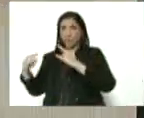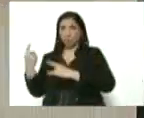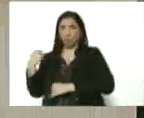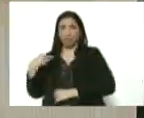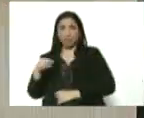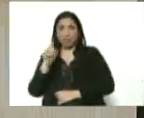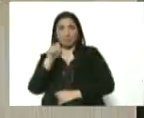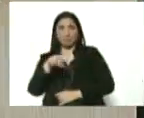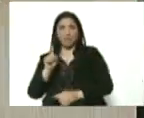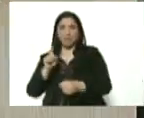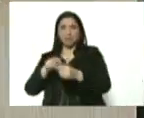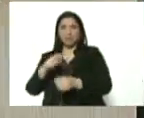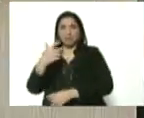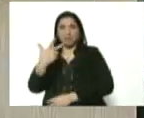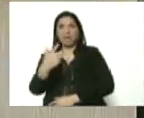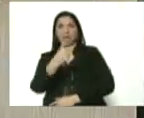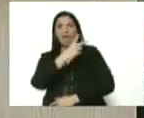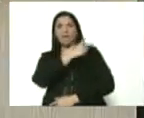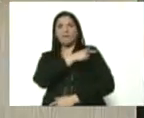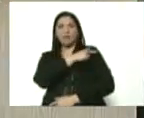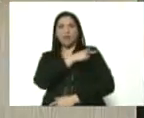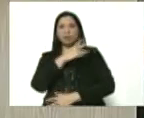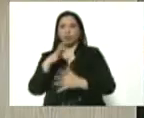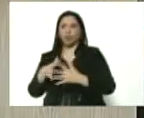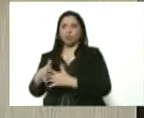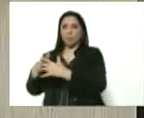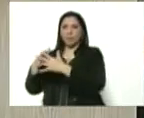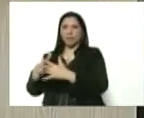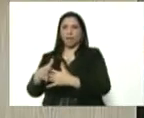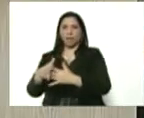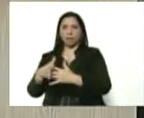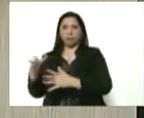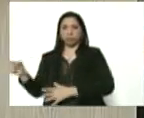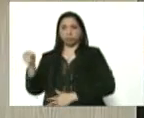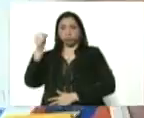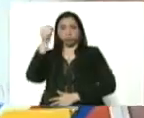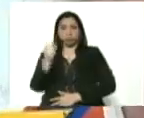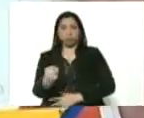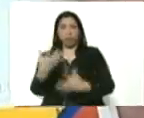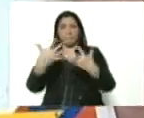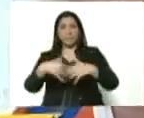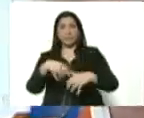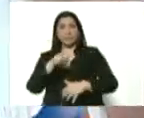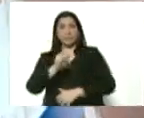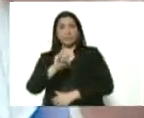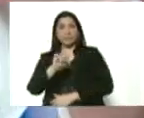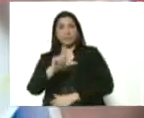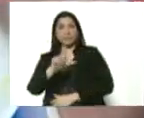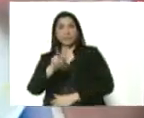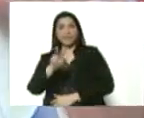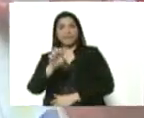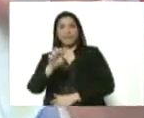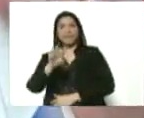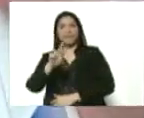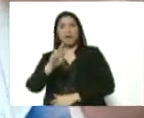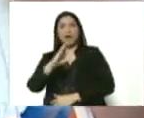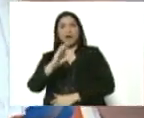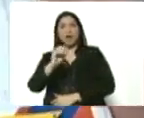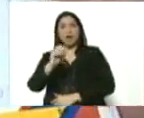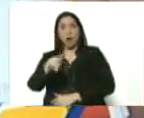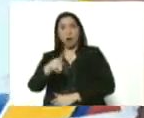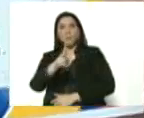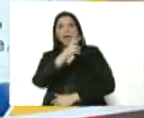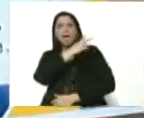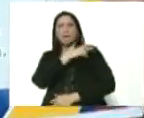vez tres jefes gringos puestos por la empresa Silvercup. Y esos jefes gringos tenían